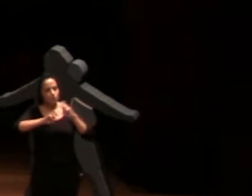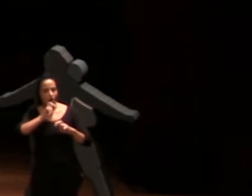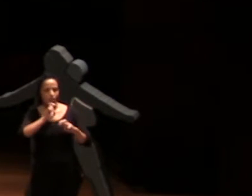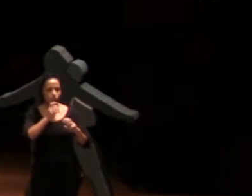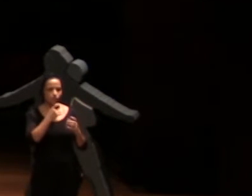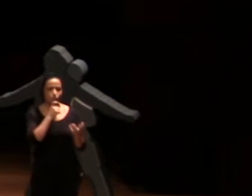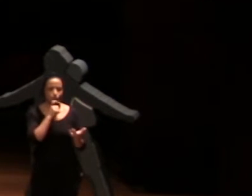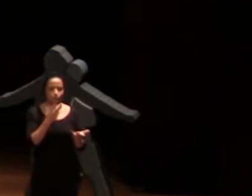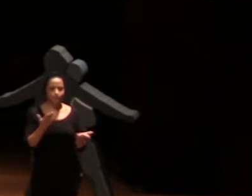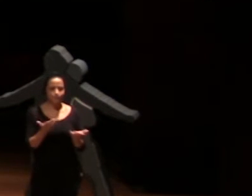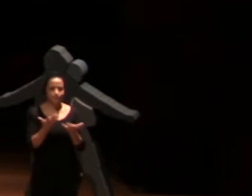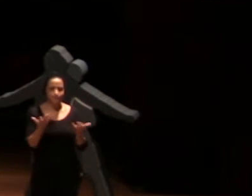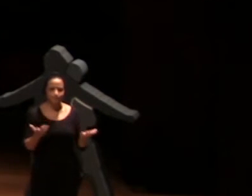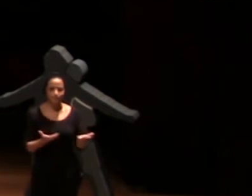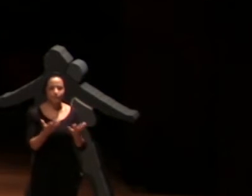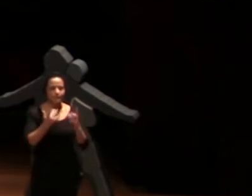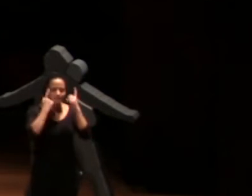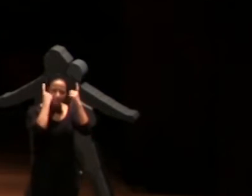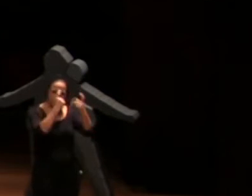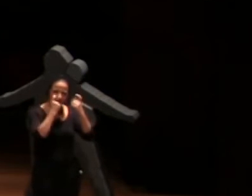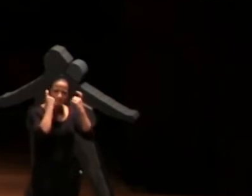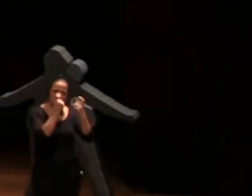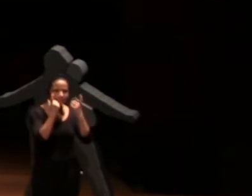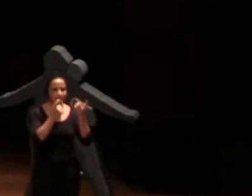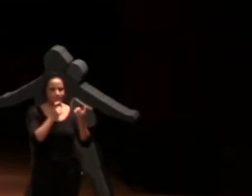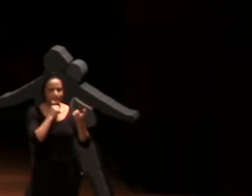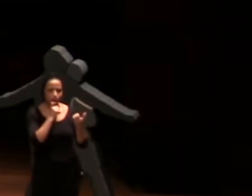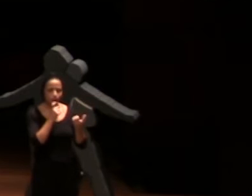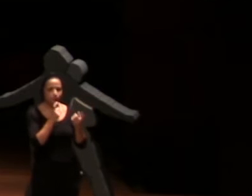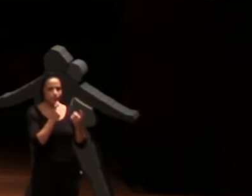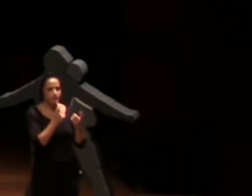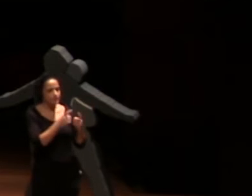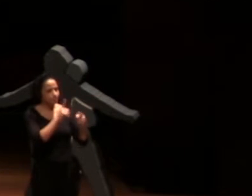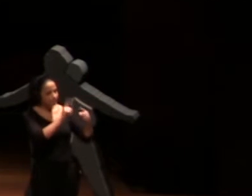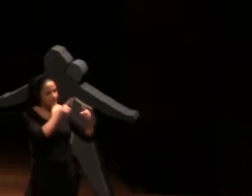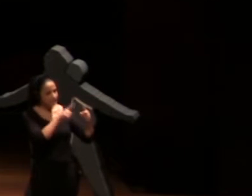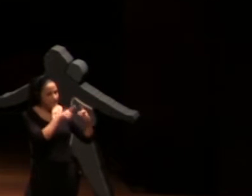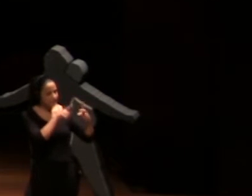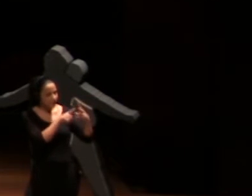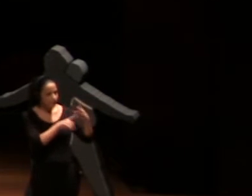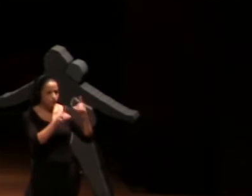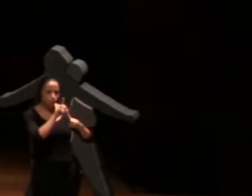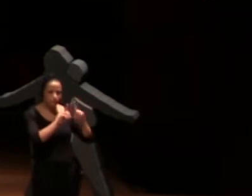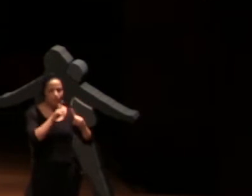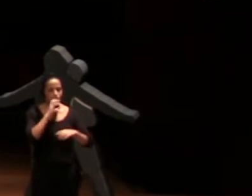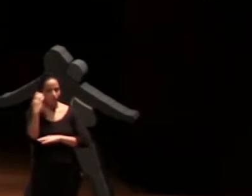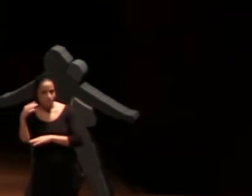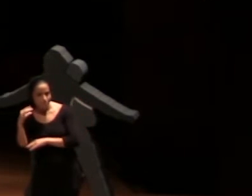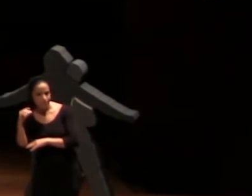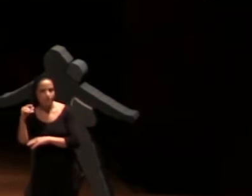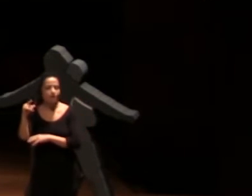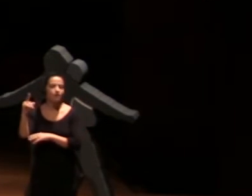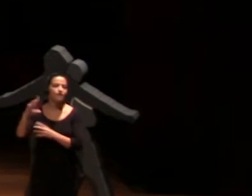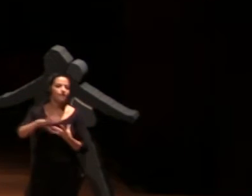punto intermedio en intentar ser más críticos, adaptar un poco la filosofía de la ciencia, el pensamiento